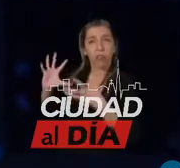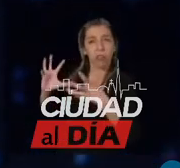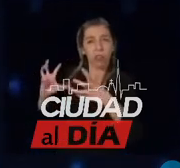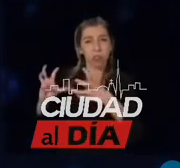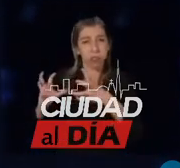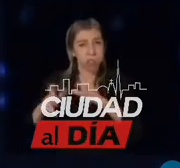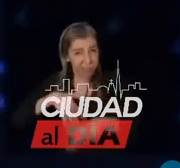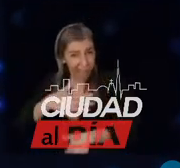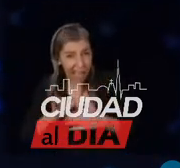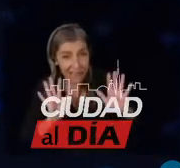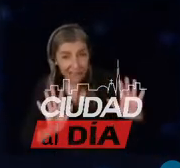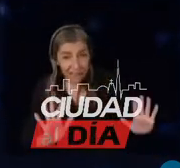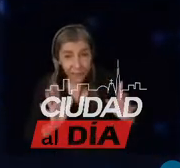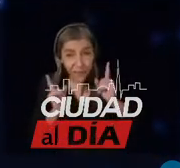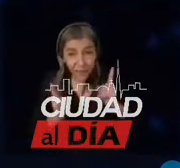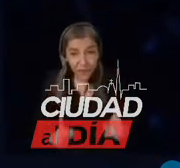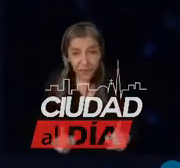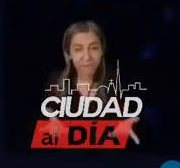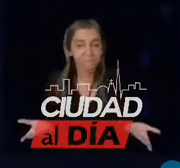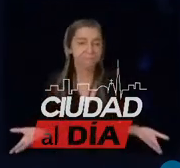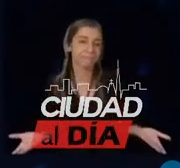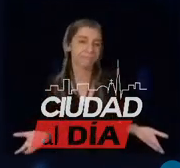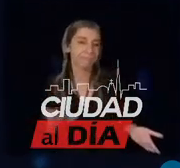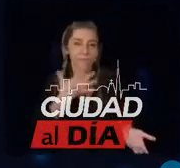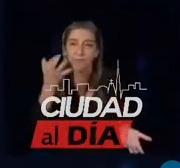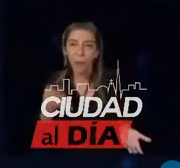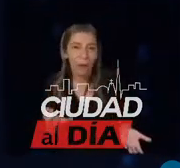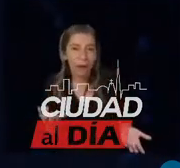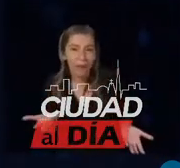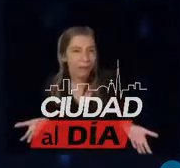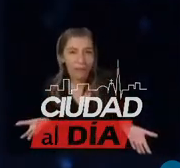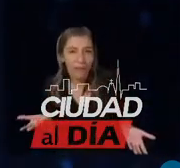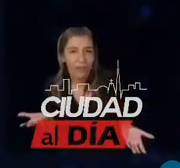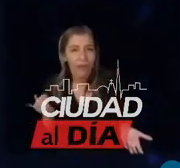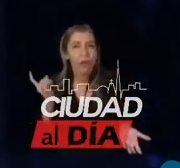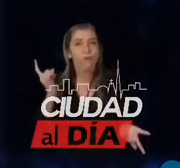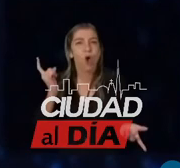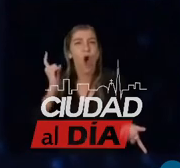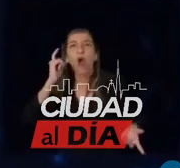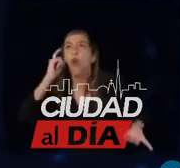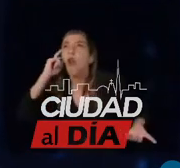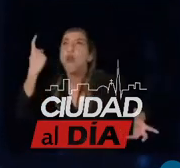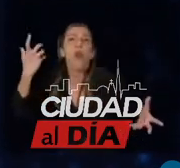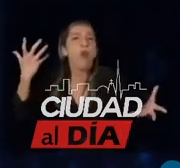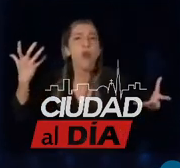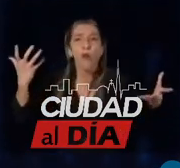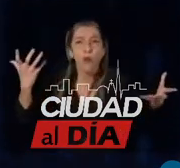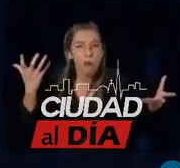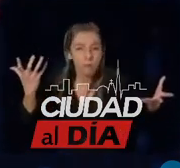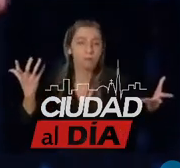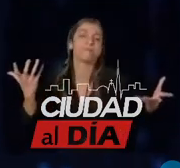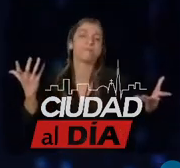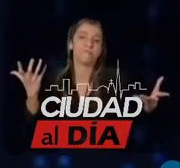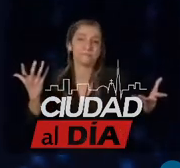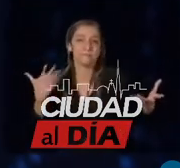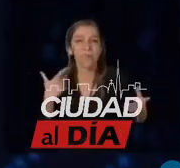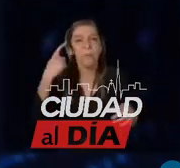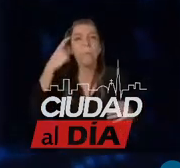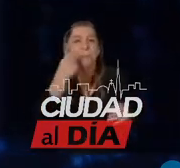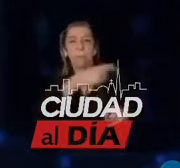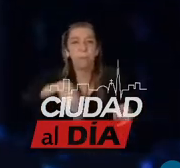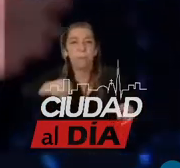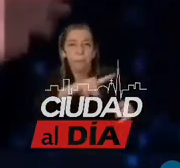por lo tanto lo primero que quiero decir es que no hay locura más grande nada más demencial que creer que uno puede tener resultados